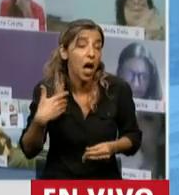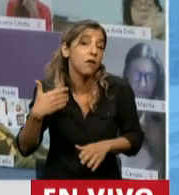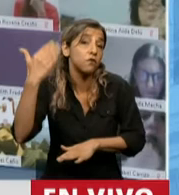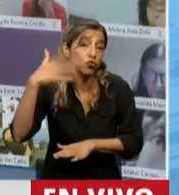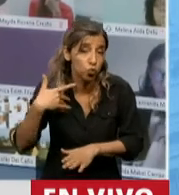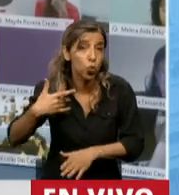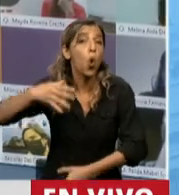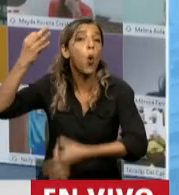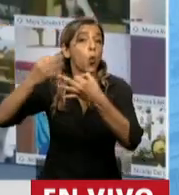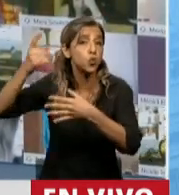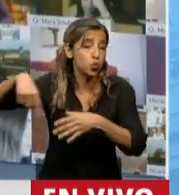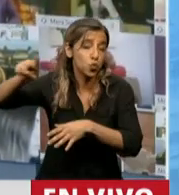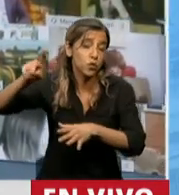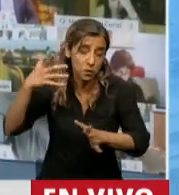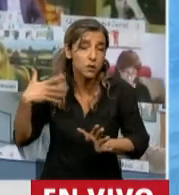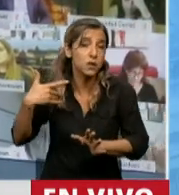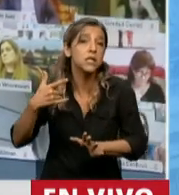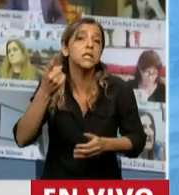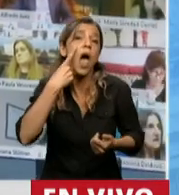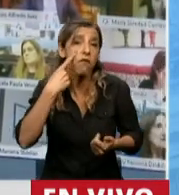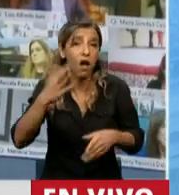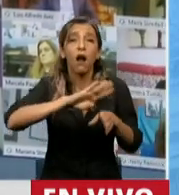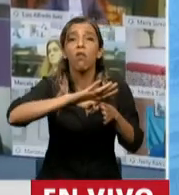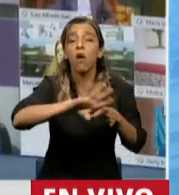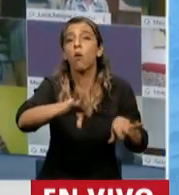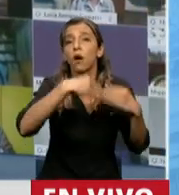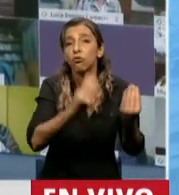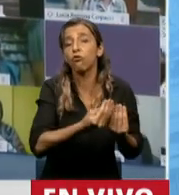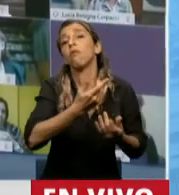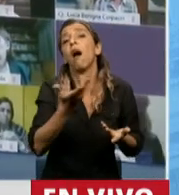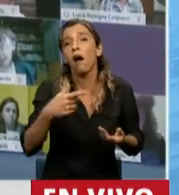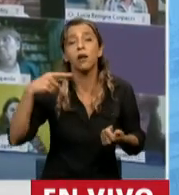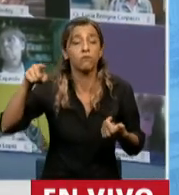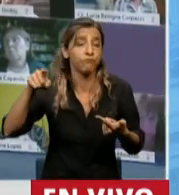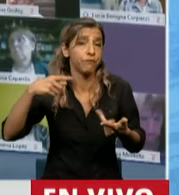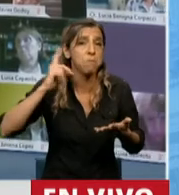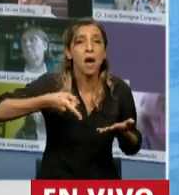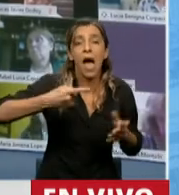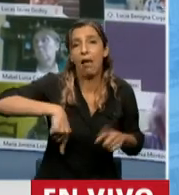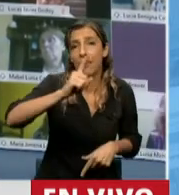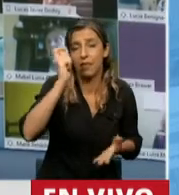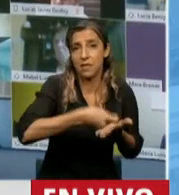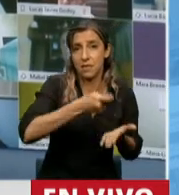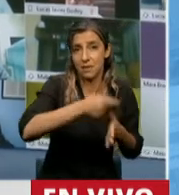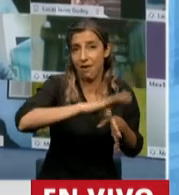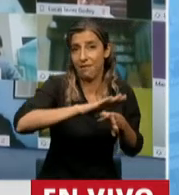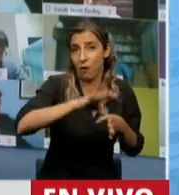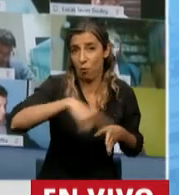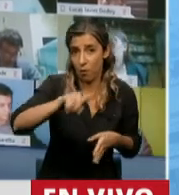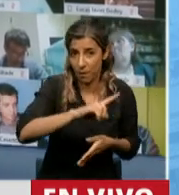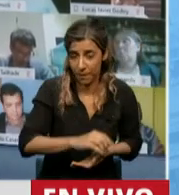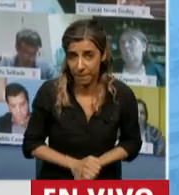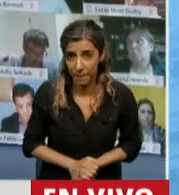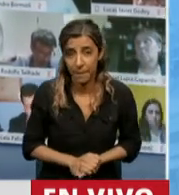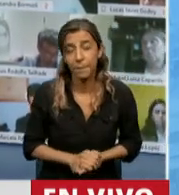de actualizar o de hacerse cargo de esas deudas con todos los jubilados. Entonces, me parece que hay que ser prudente a la hora